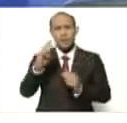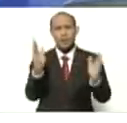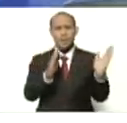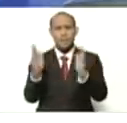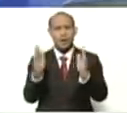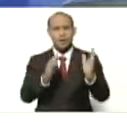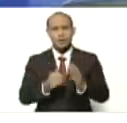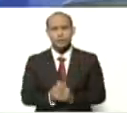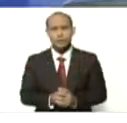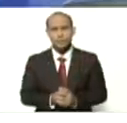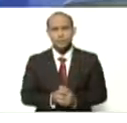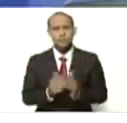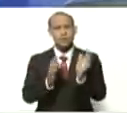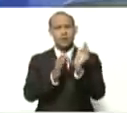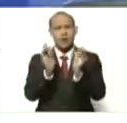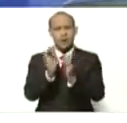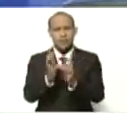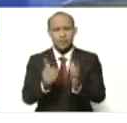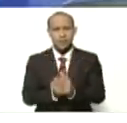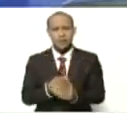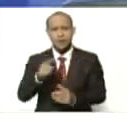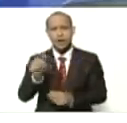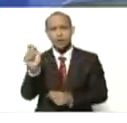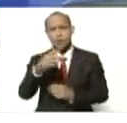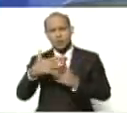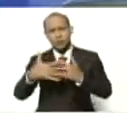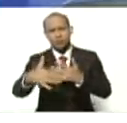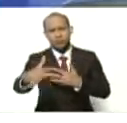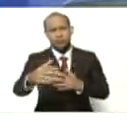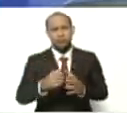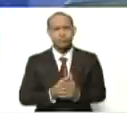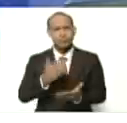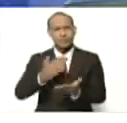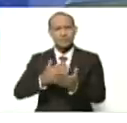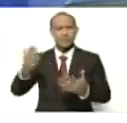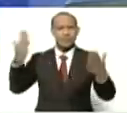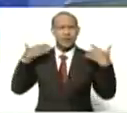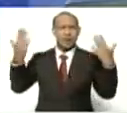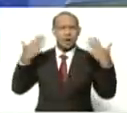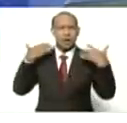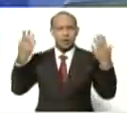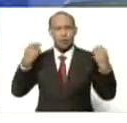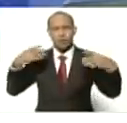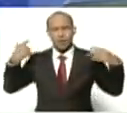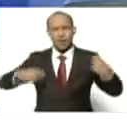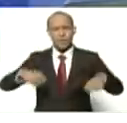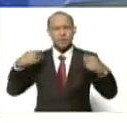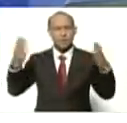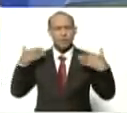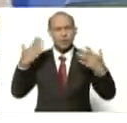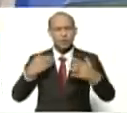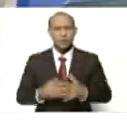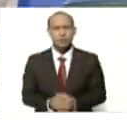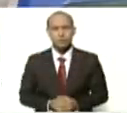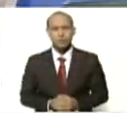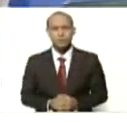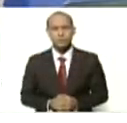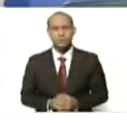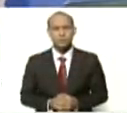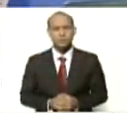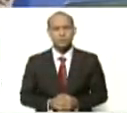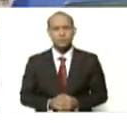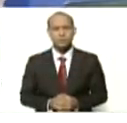mes de abril en estos meses que son siempre calurosos muy calurosos el llano venezolano